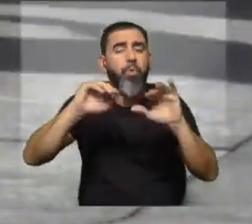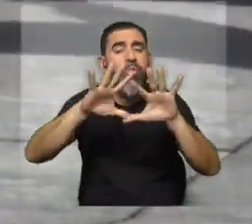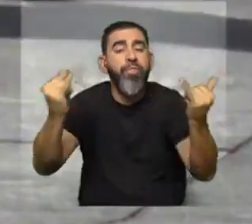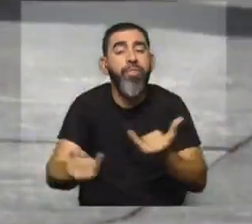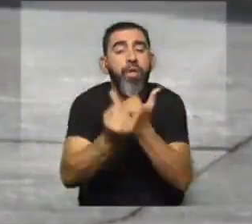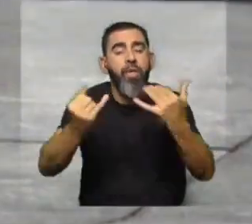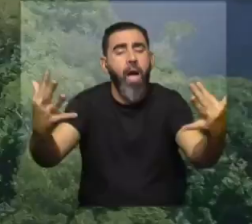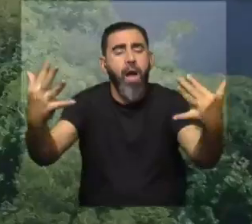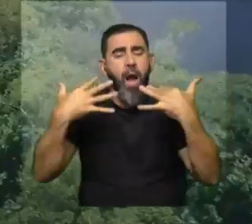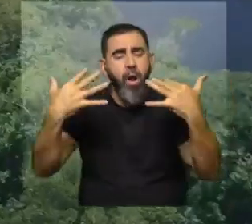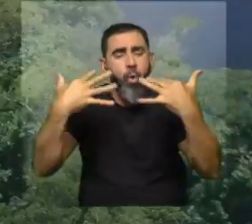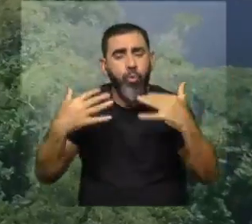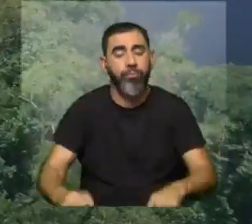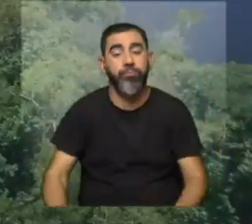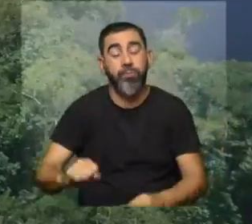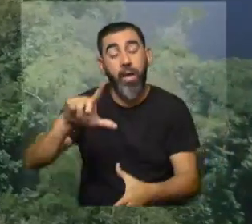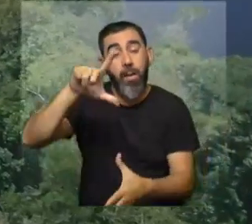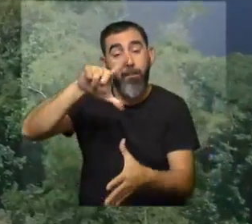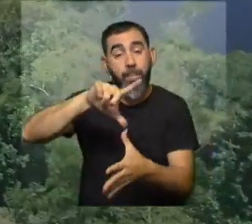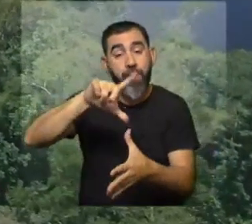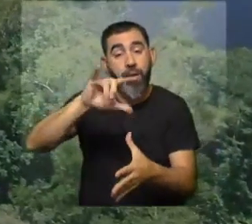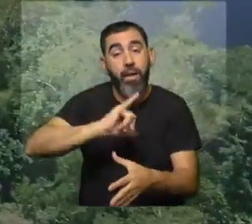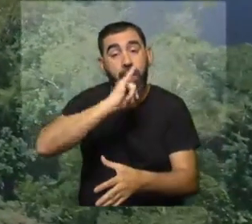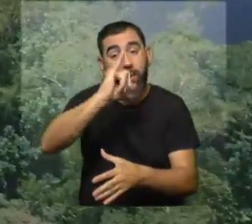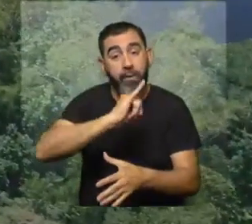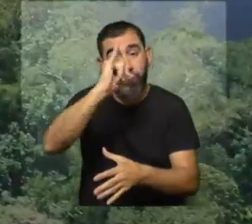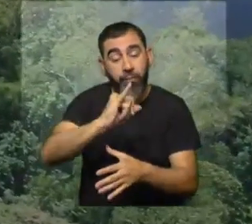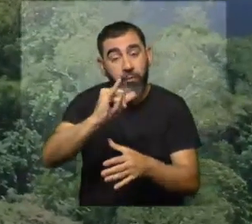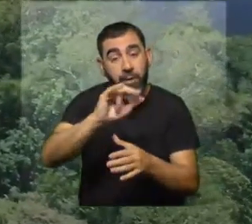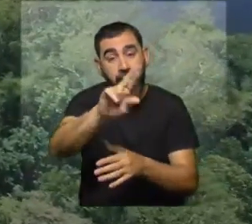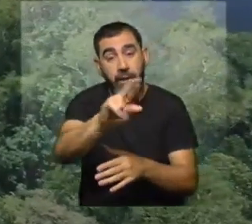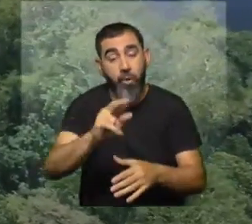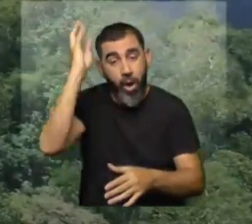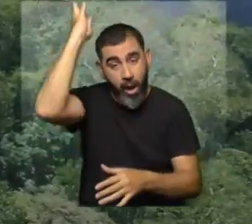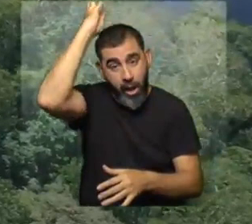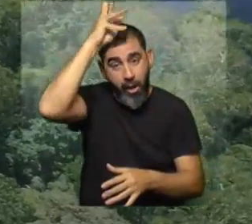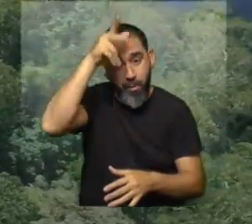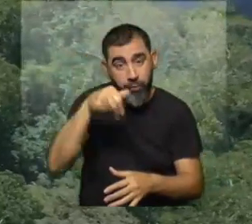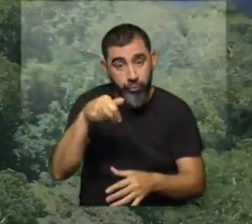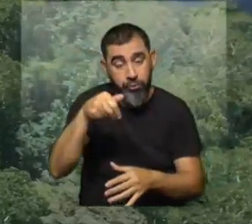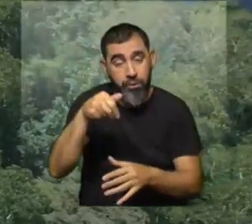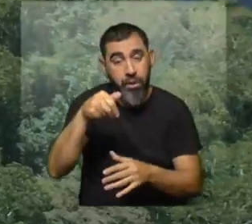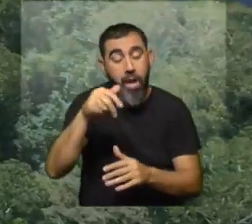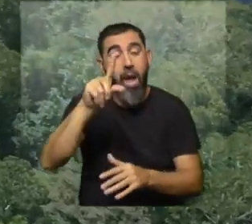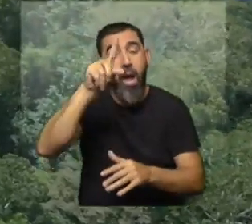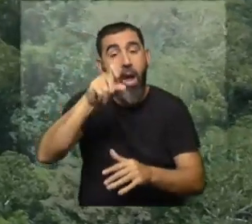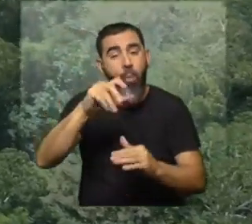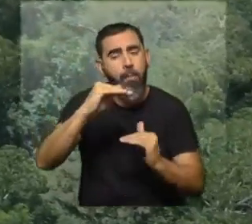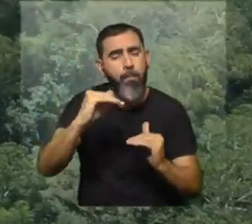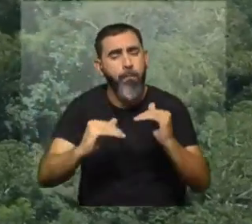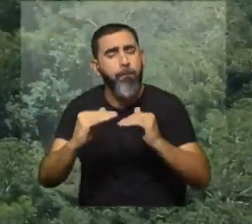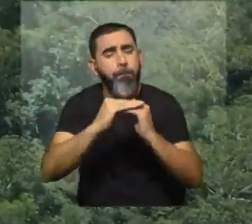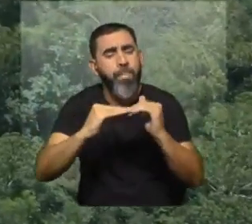de altas temperaturas. En América Latina, el informe señala que el río Amazonas tuvo su nivel de agua más bajo